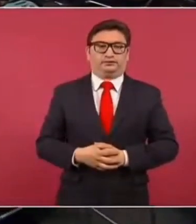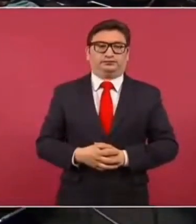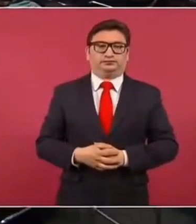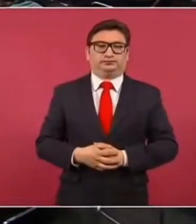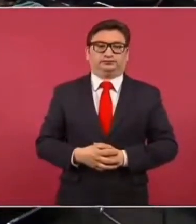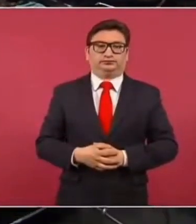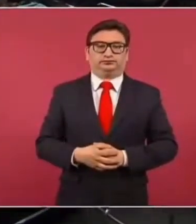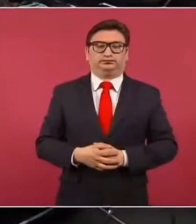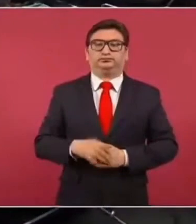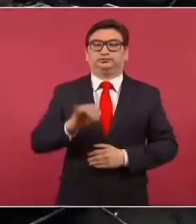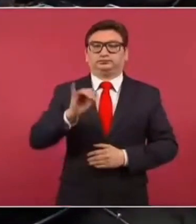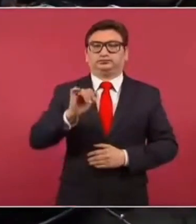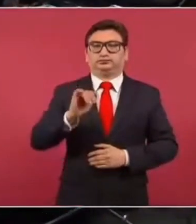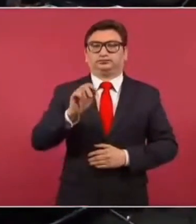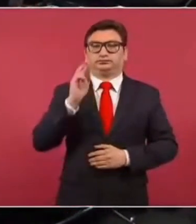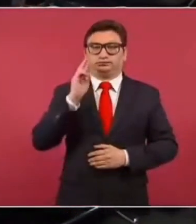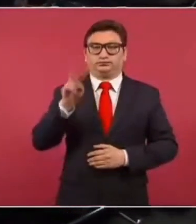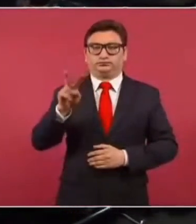Sí.